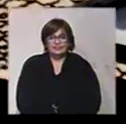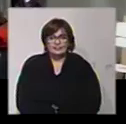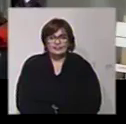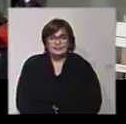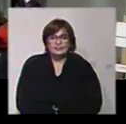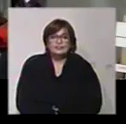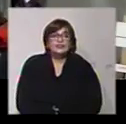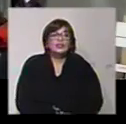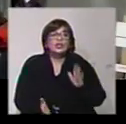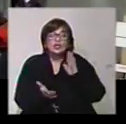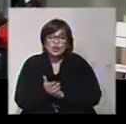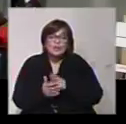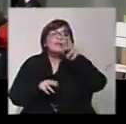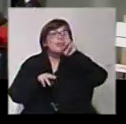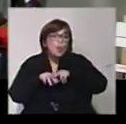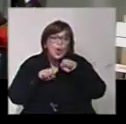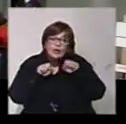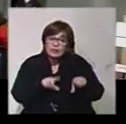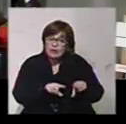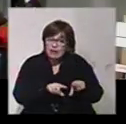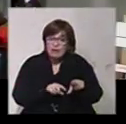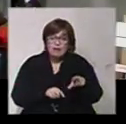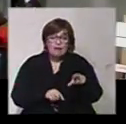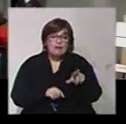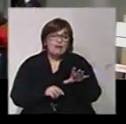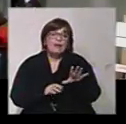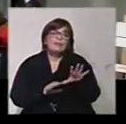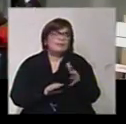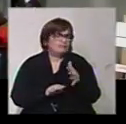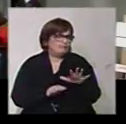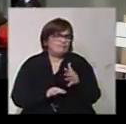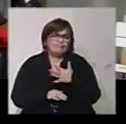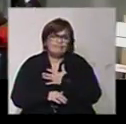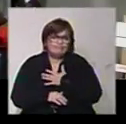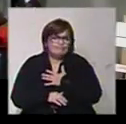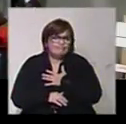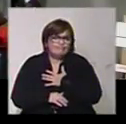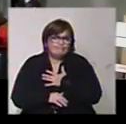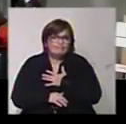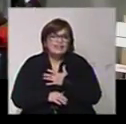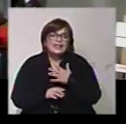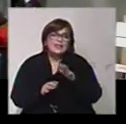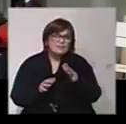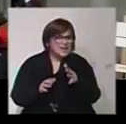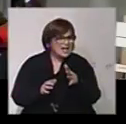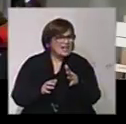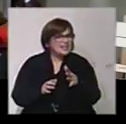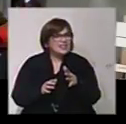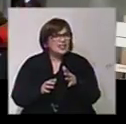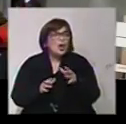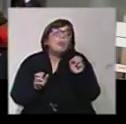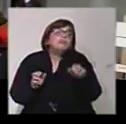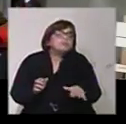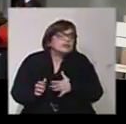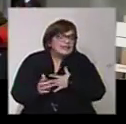Y en relación a la muerte de él, me parece como bastante, me pareció